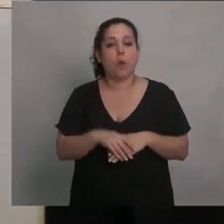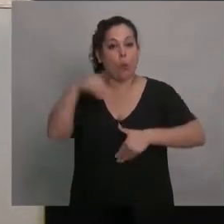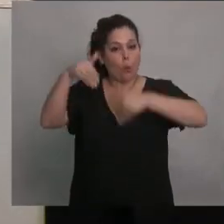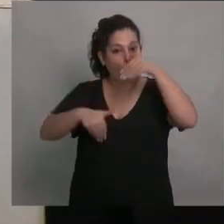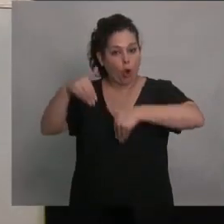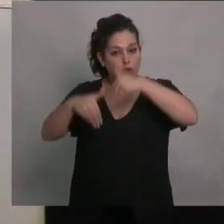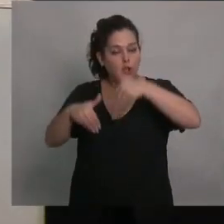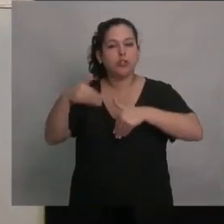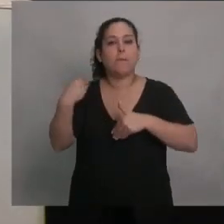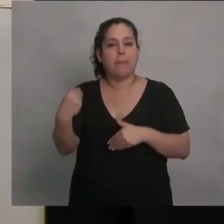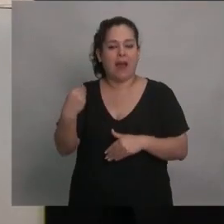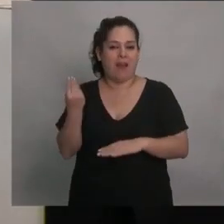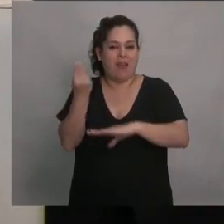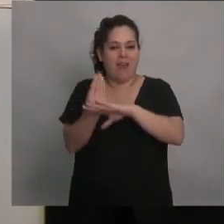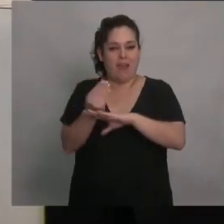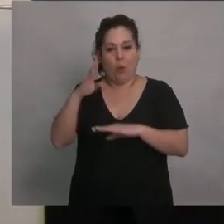votos para